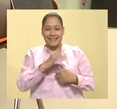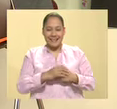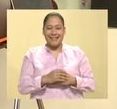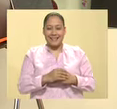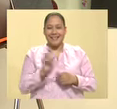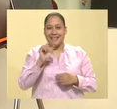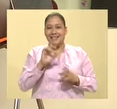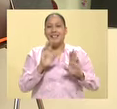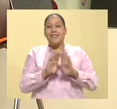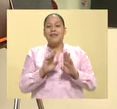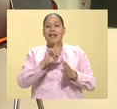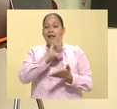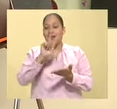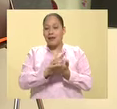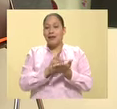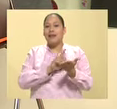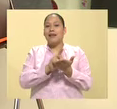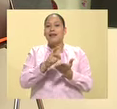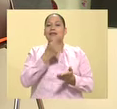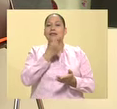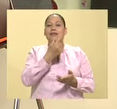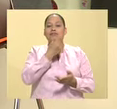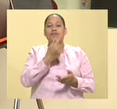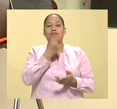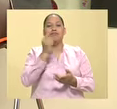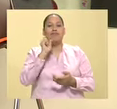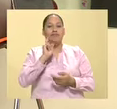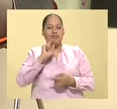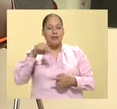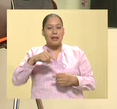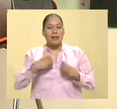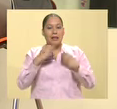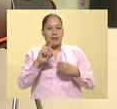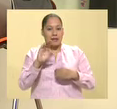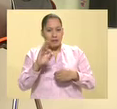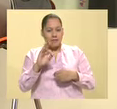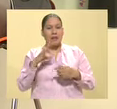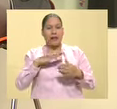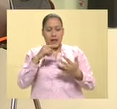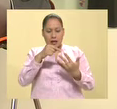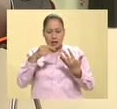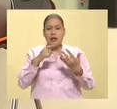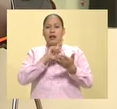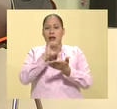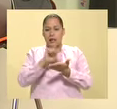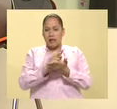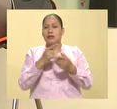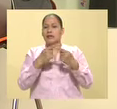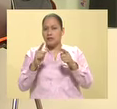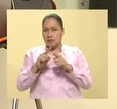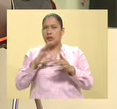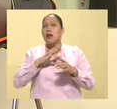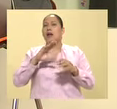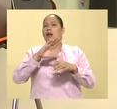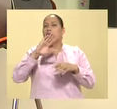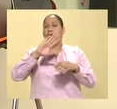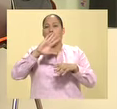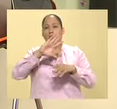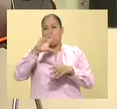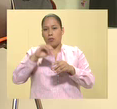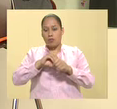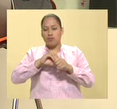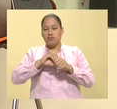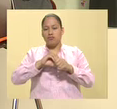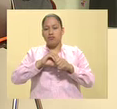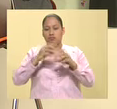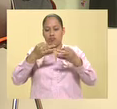Vamos a hablar Cuéntenos. de la ley de los derechos de las niñas y los niños en el Distrito Federal. Hay diversas leyes, hay una declaración universal. Perdón,